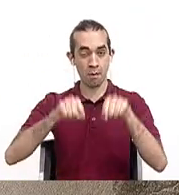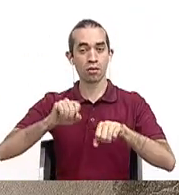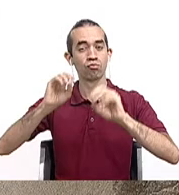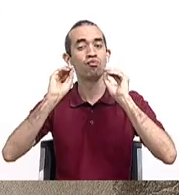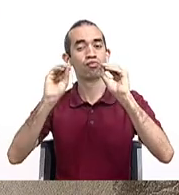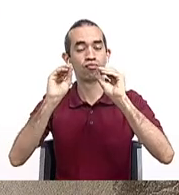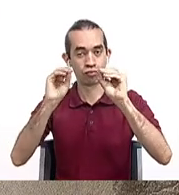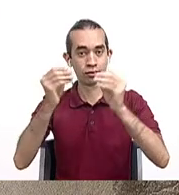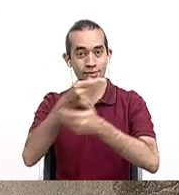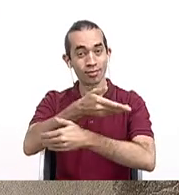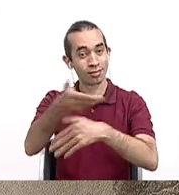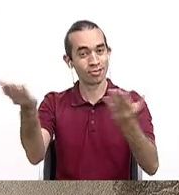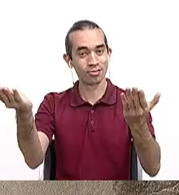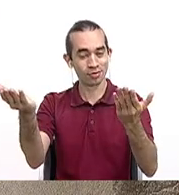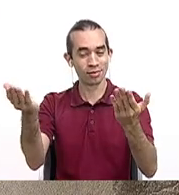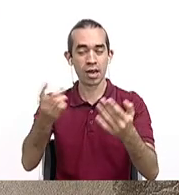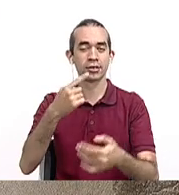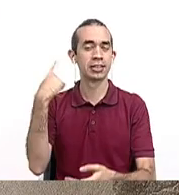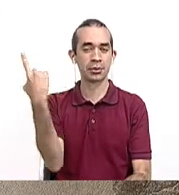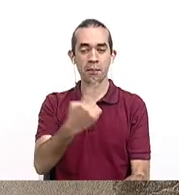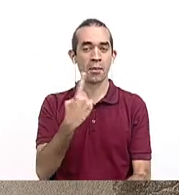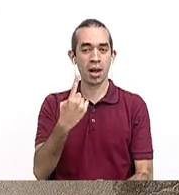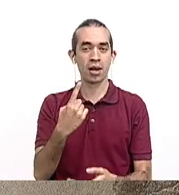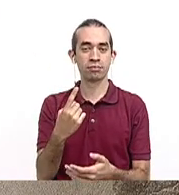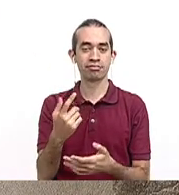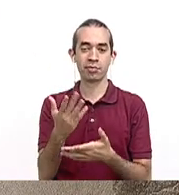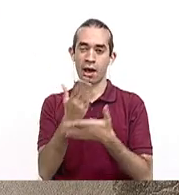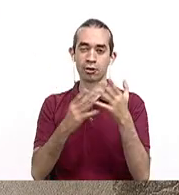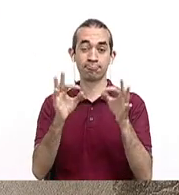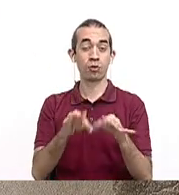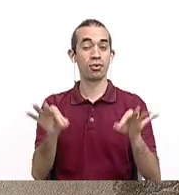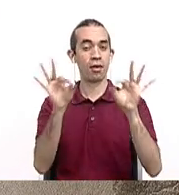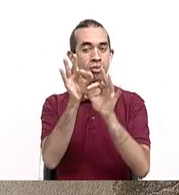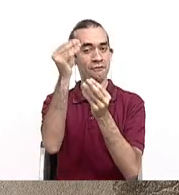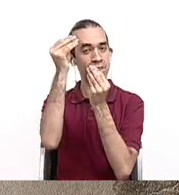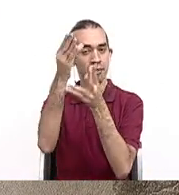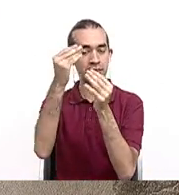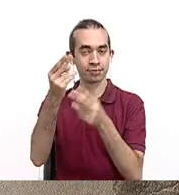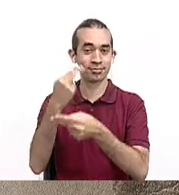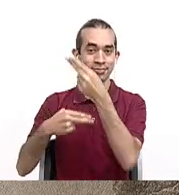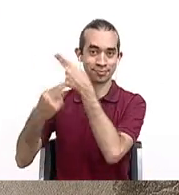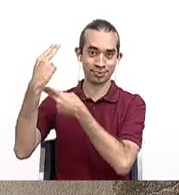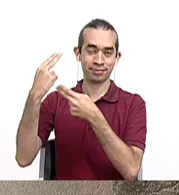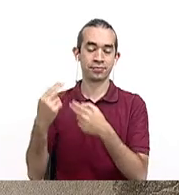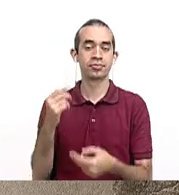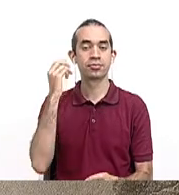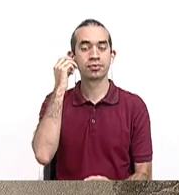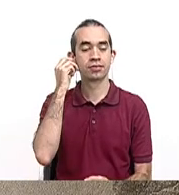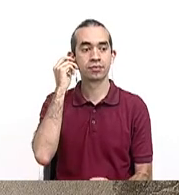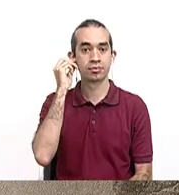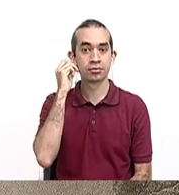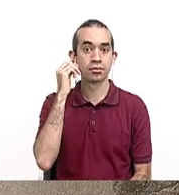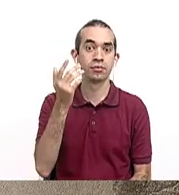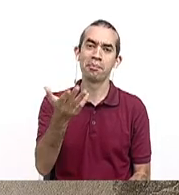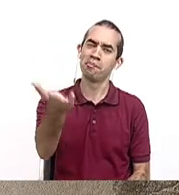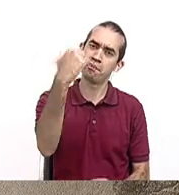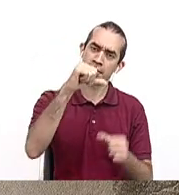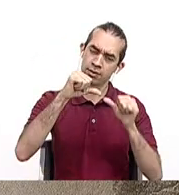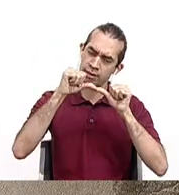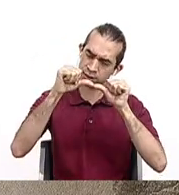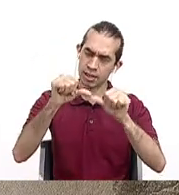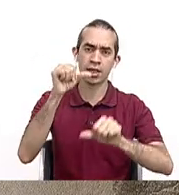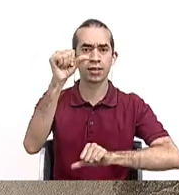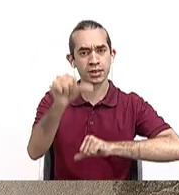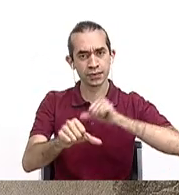a todas y todos ustedes siempre elementos de nuestra historia la invitación por supuesto para que continuemos con el esfuerzo que hemos realizado